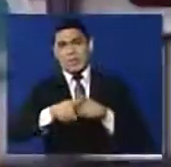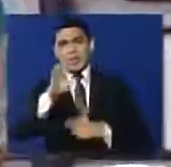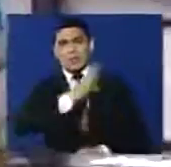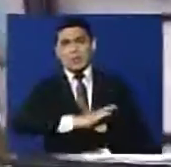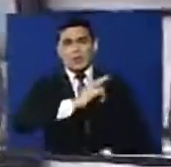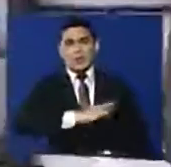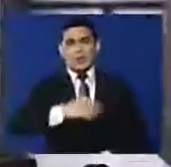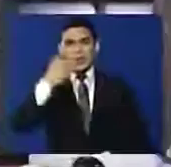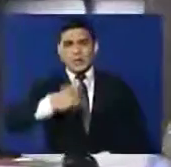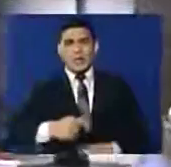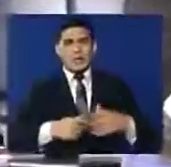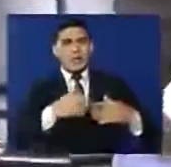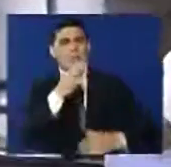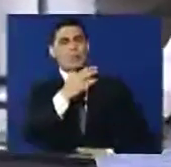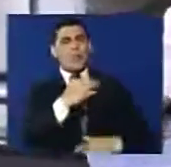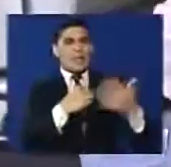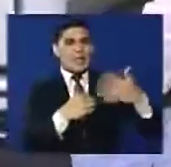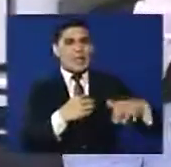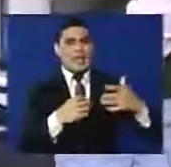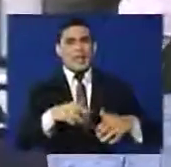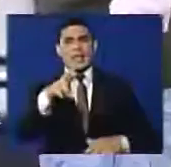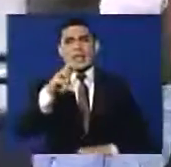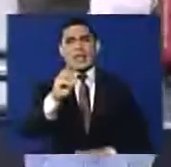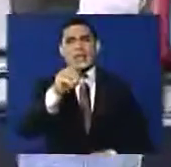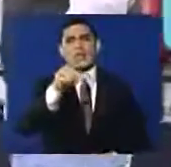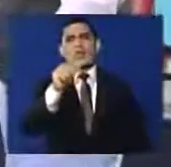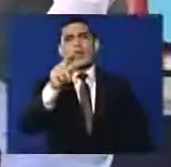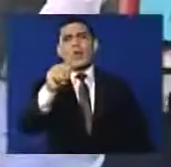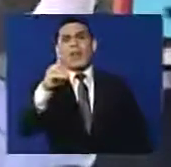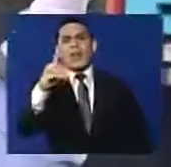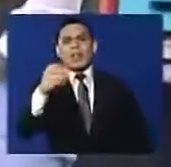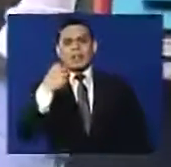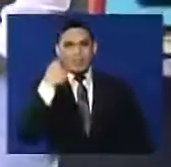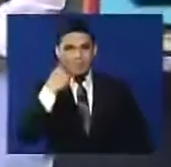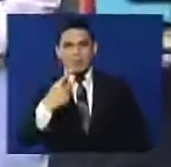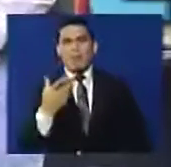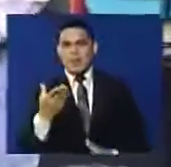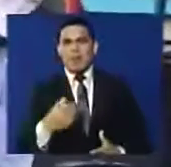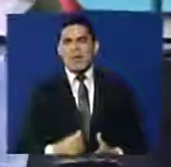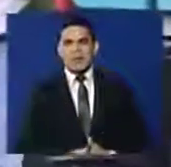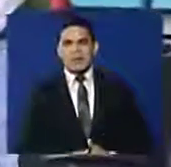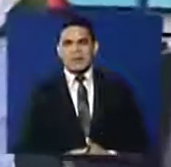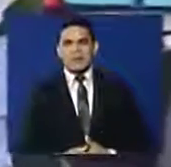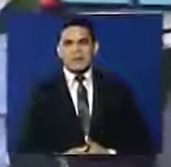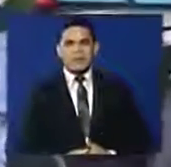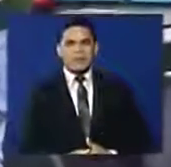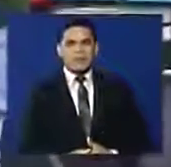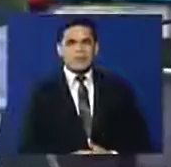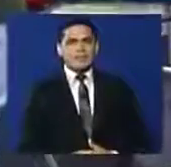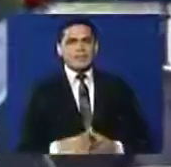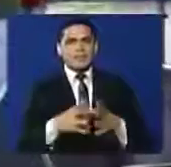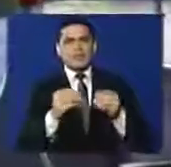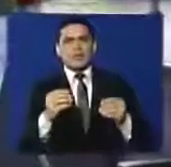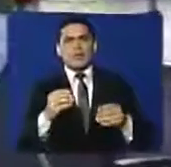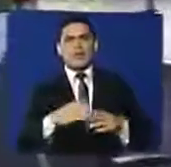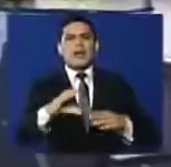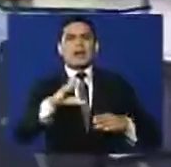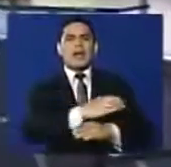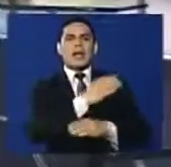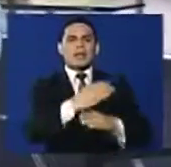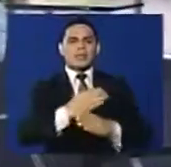social, hombre de izquierda, Rolando Padilla, tiene que ver con el formato, el ritmo.